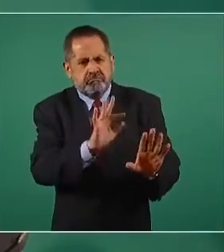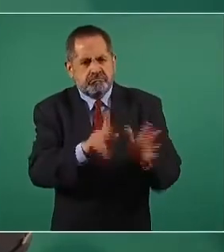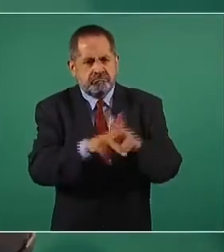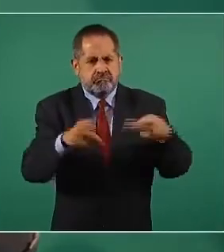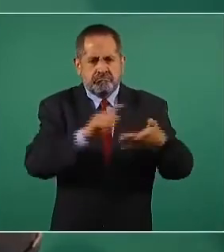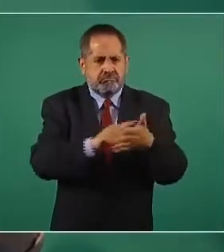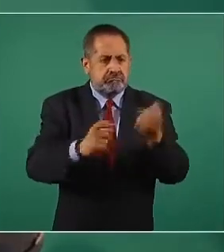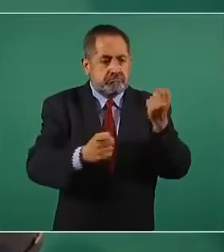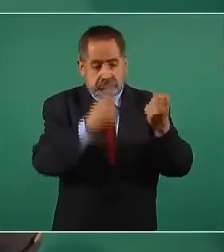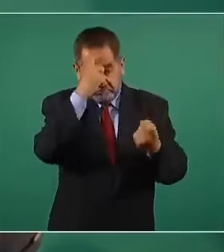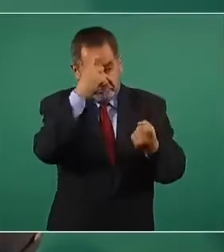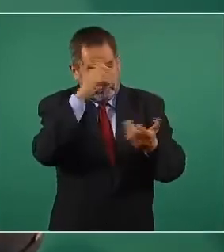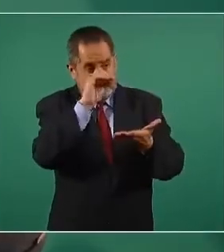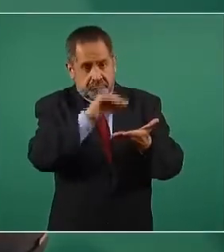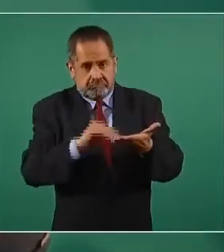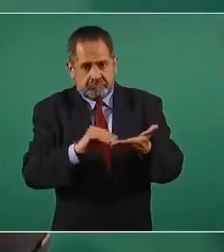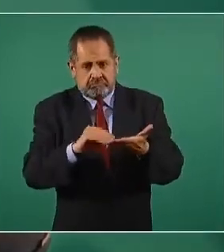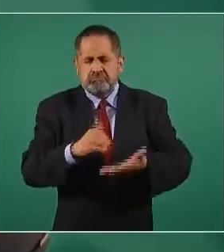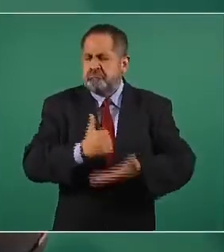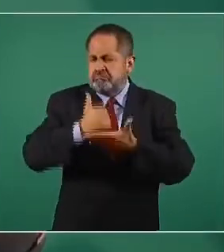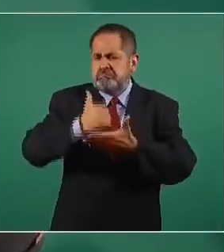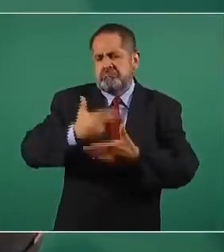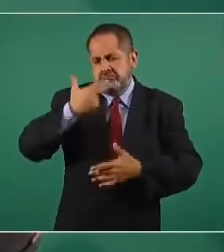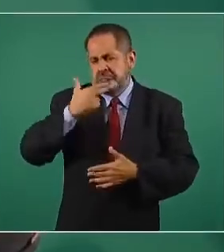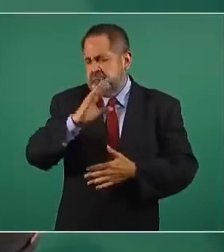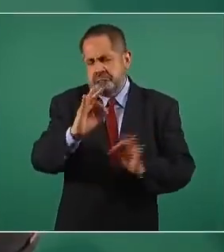hasta el invento nos ayuda,